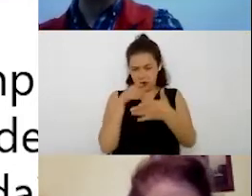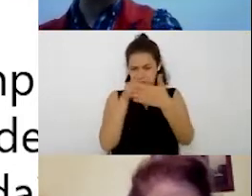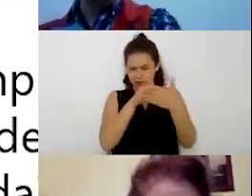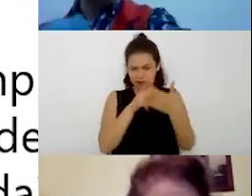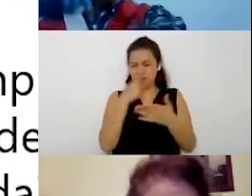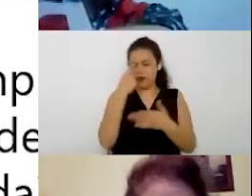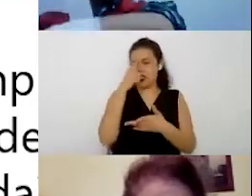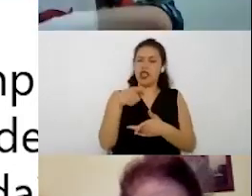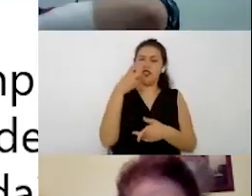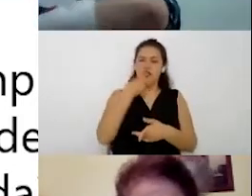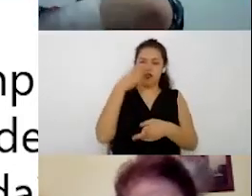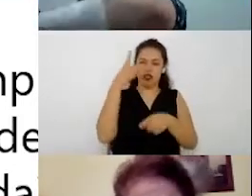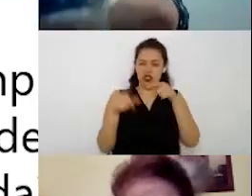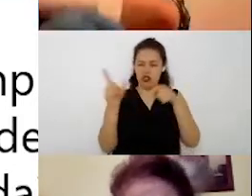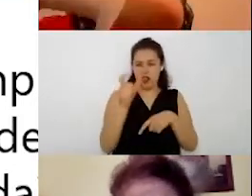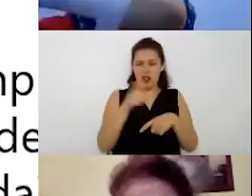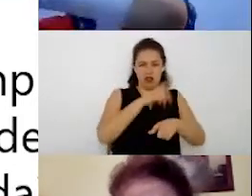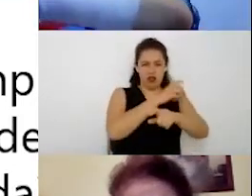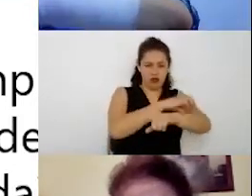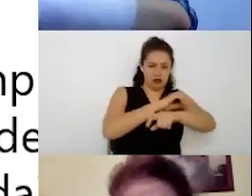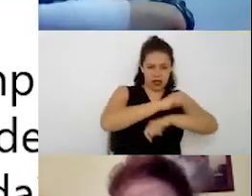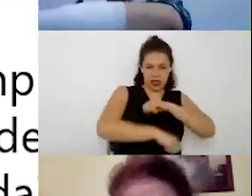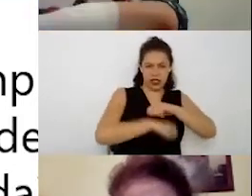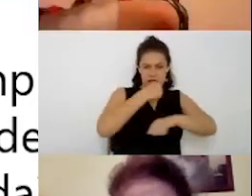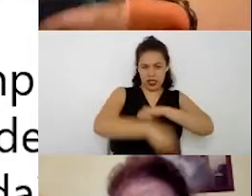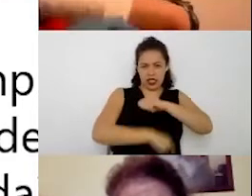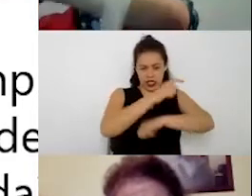¿Ok? Entonces prosigo con mi vendaje.